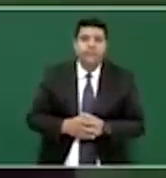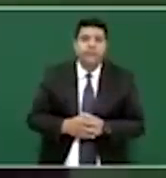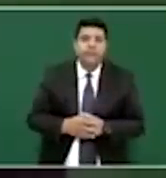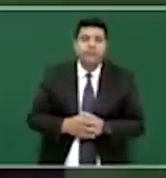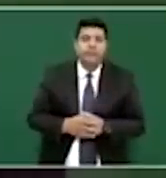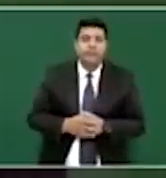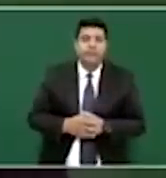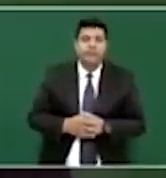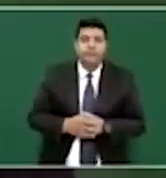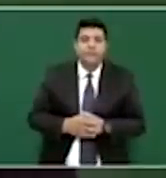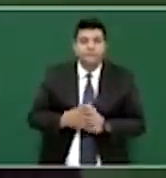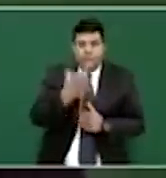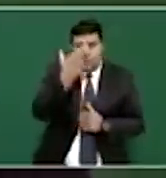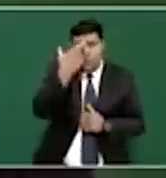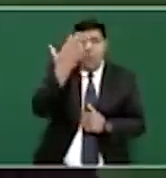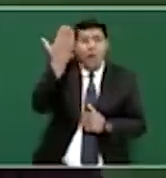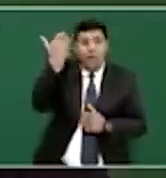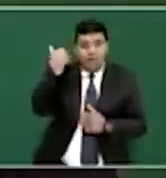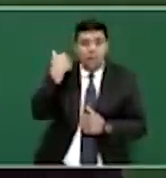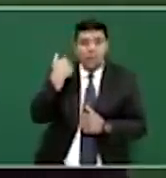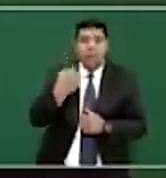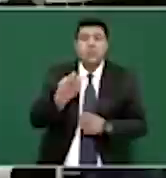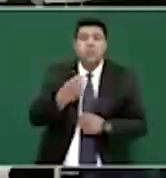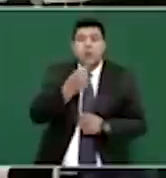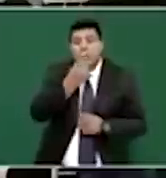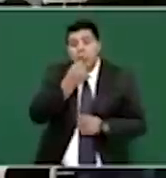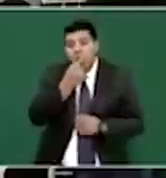Anteriormente, cada quien hacía lo que